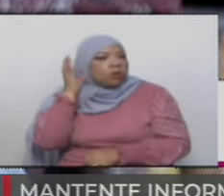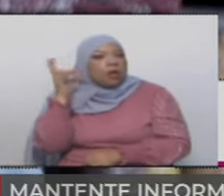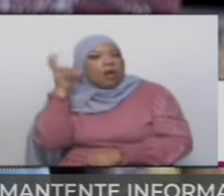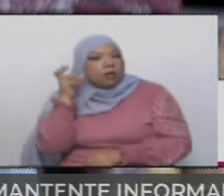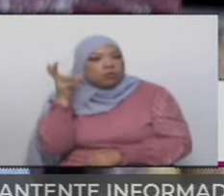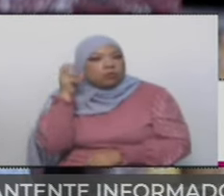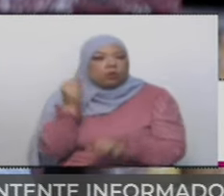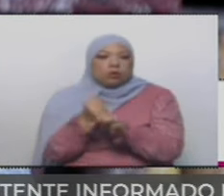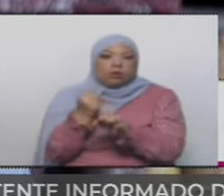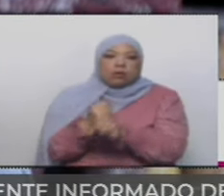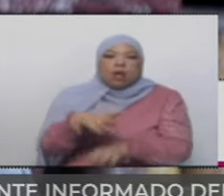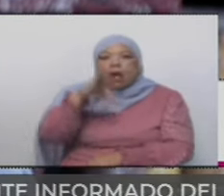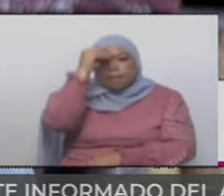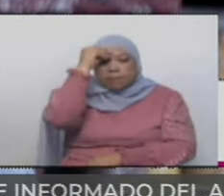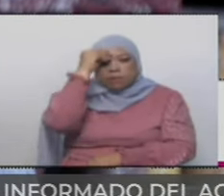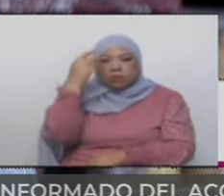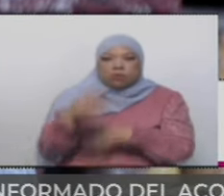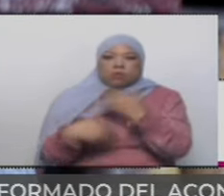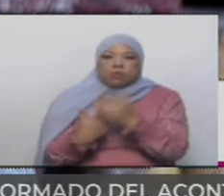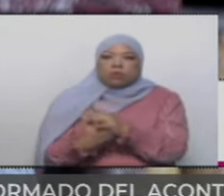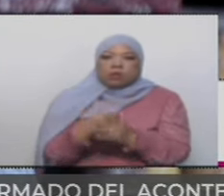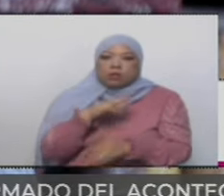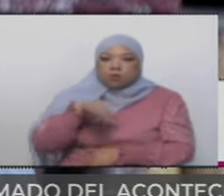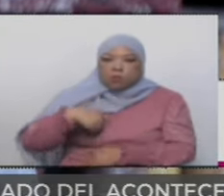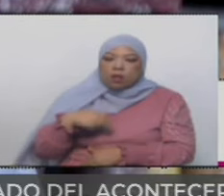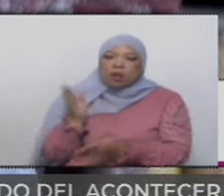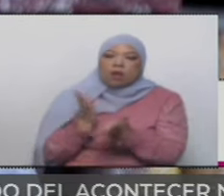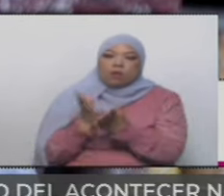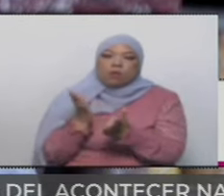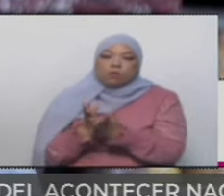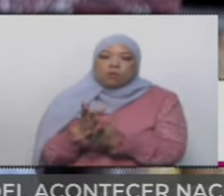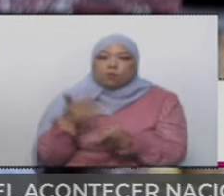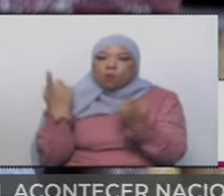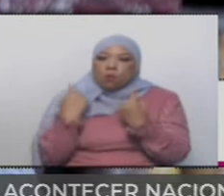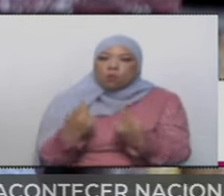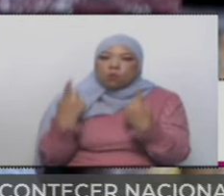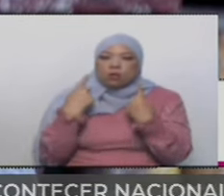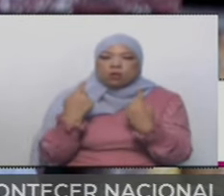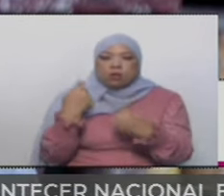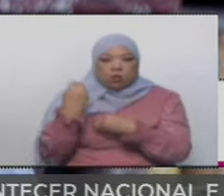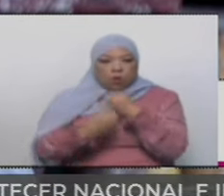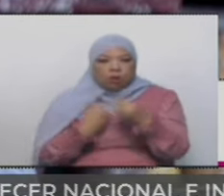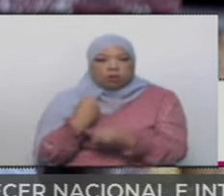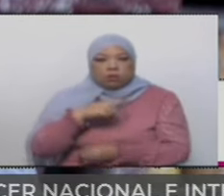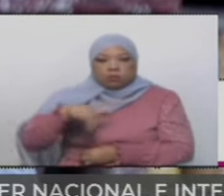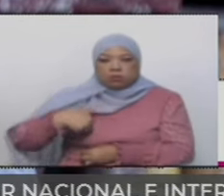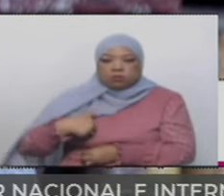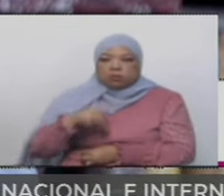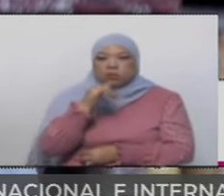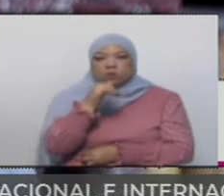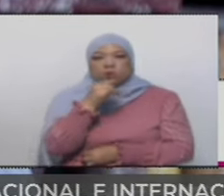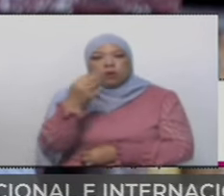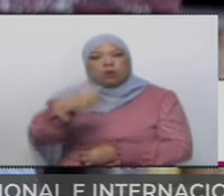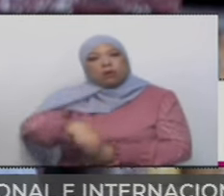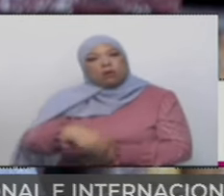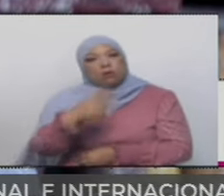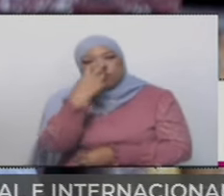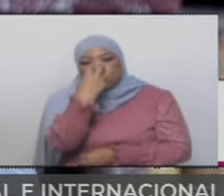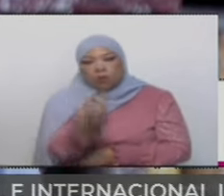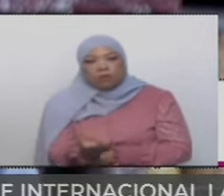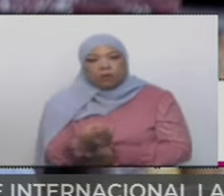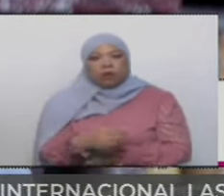escuchando, aprendiendo. Esa es nuestra escuela. Yo no me formé en Harvard ni en Yale. Yo no vengo de